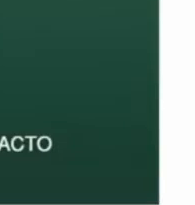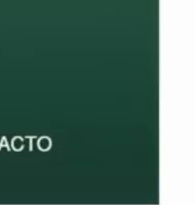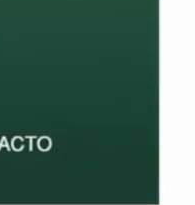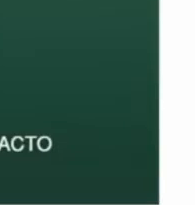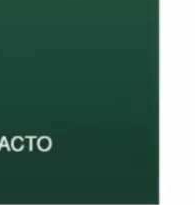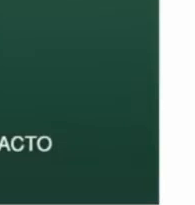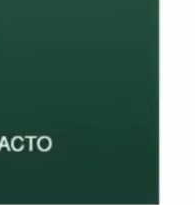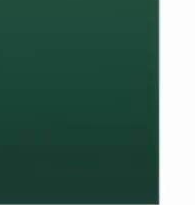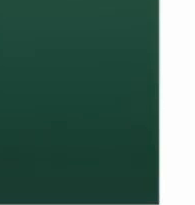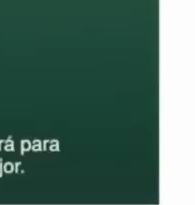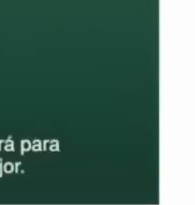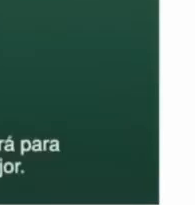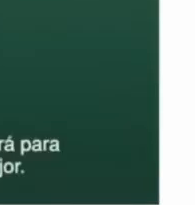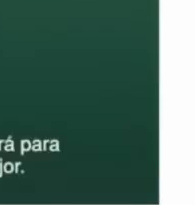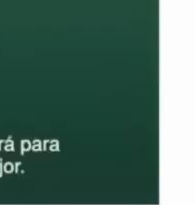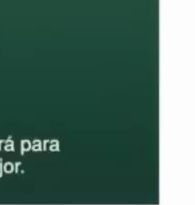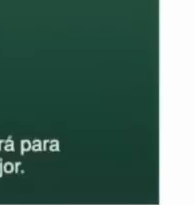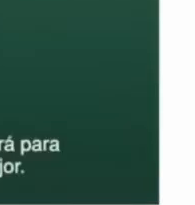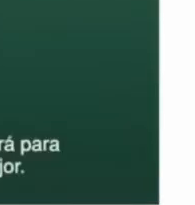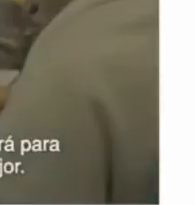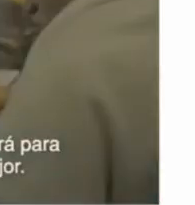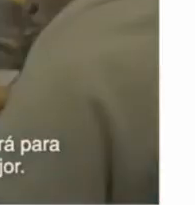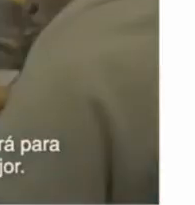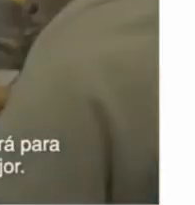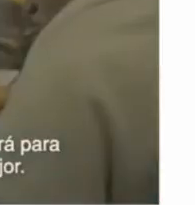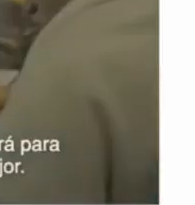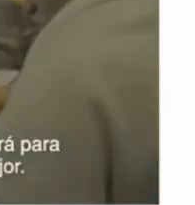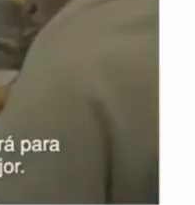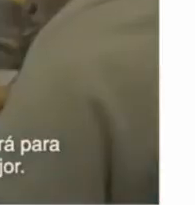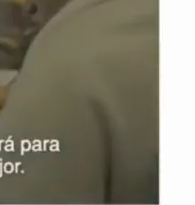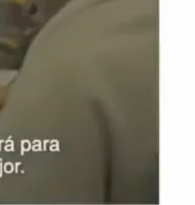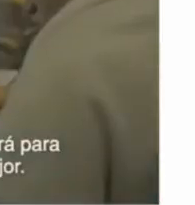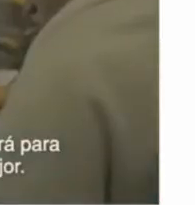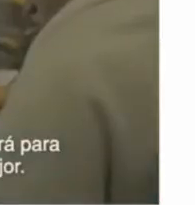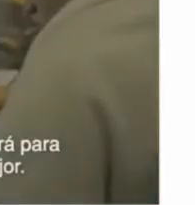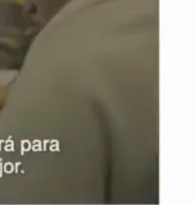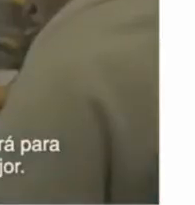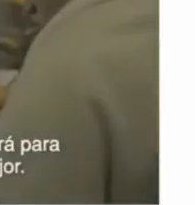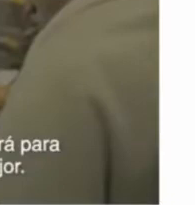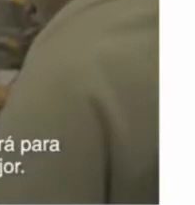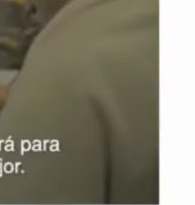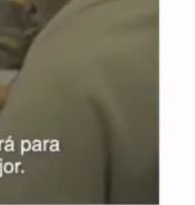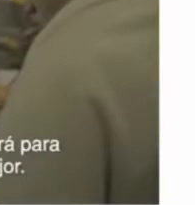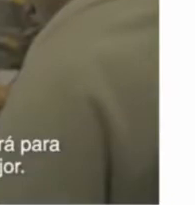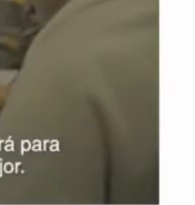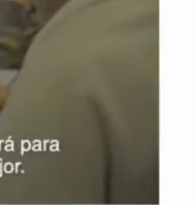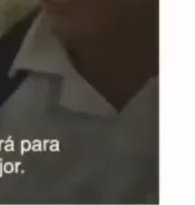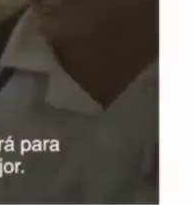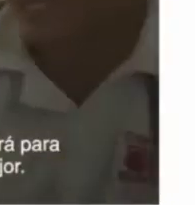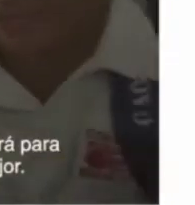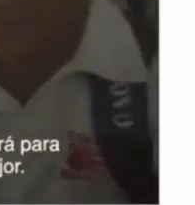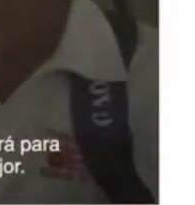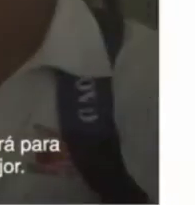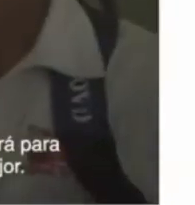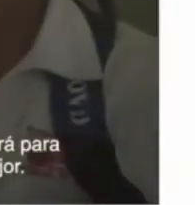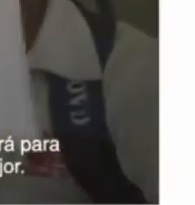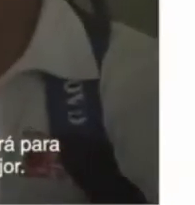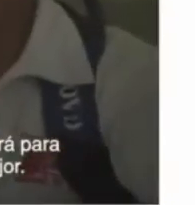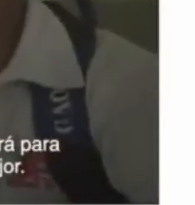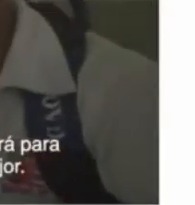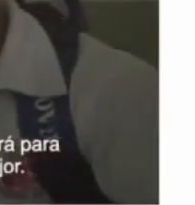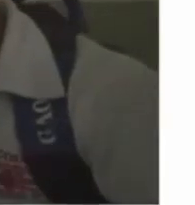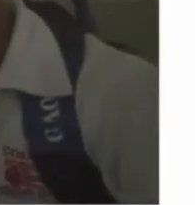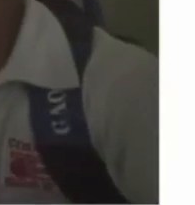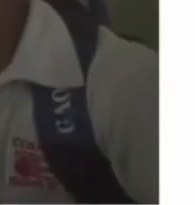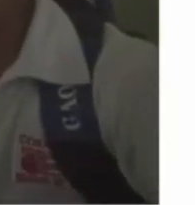11 2009. Una persona joven previamente capacitada te atenderá para encontrar, juntas y juntos, una manera